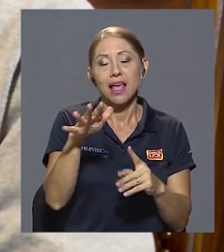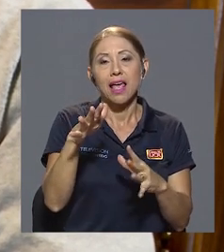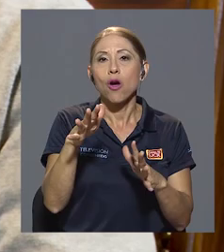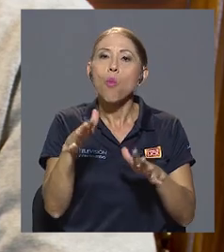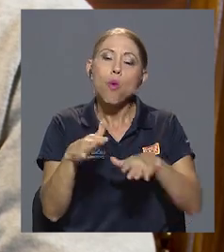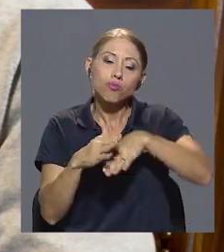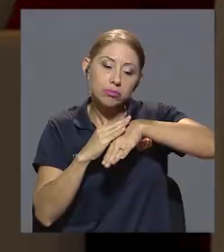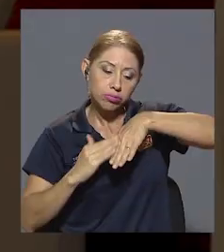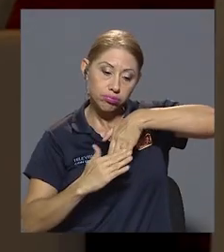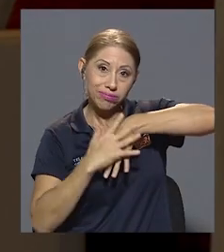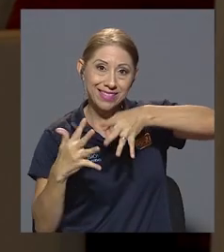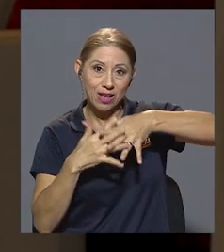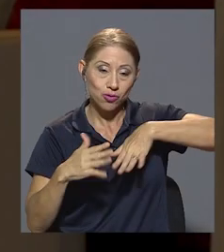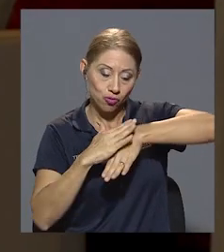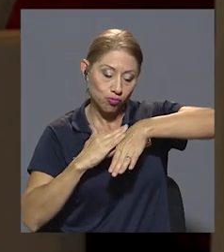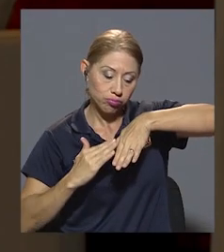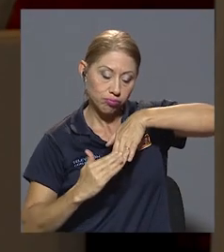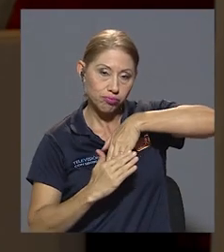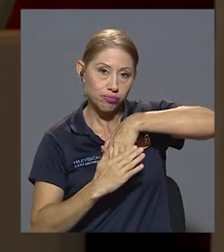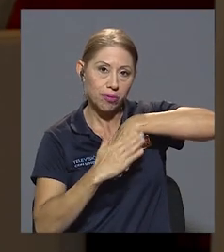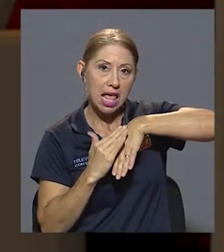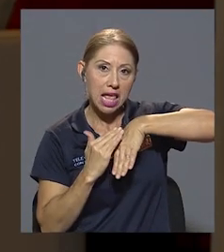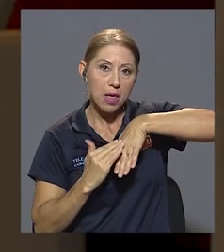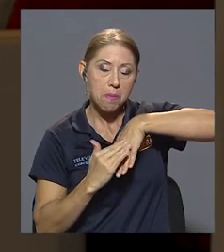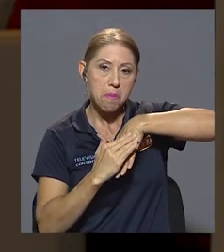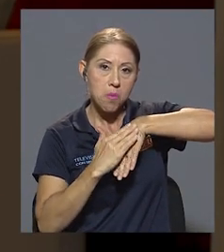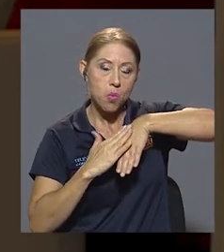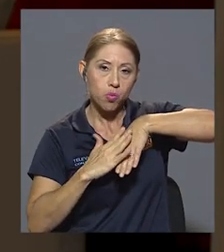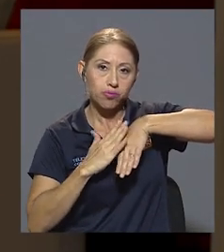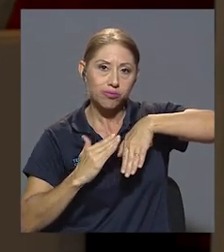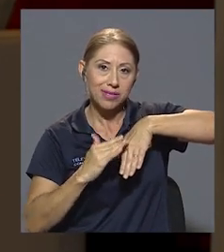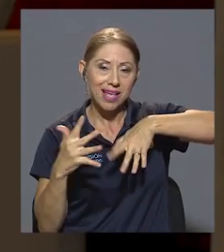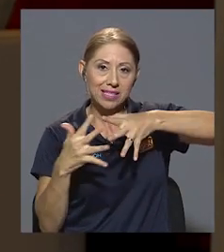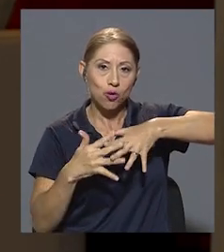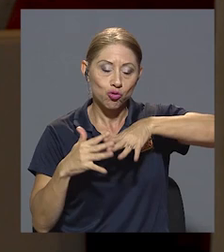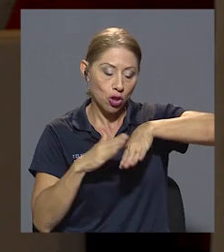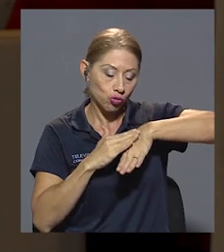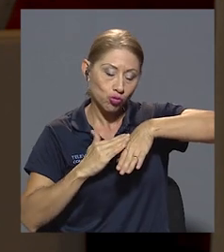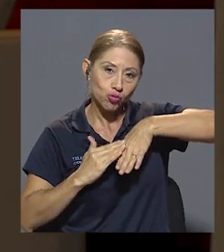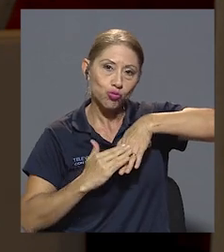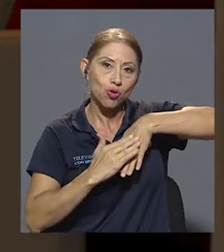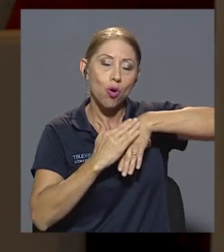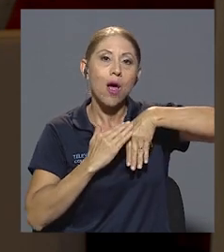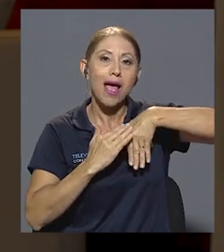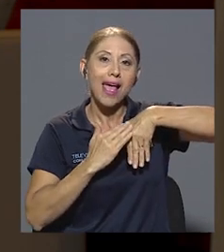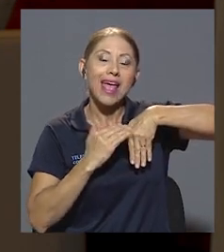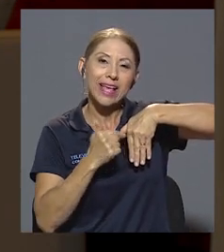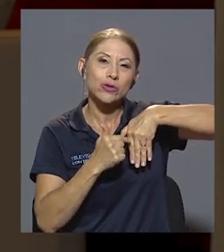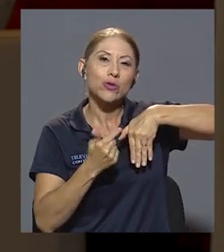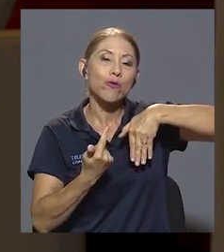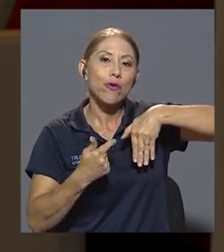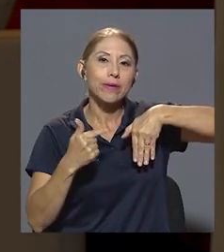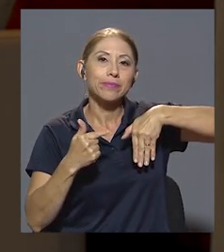del centro o el centro de los estados unidos fue desarrollado o